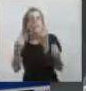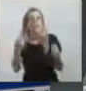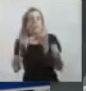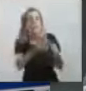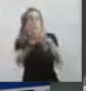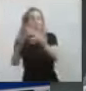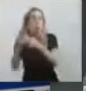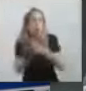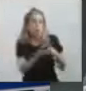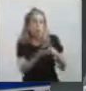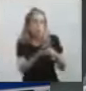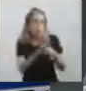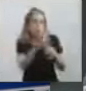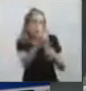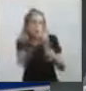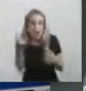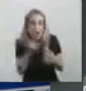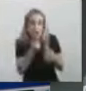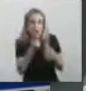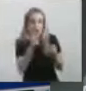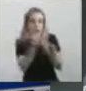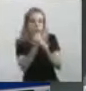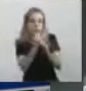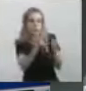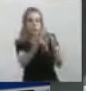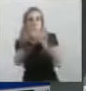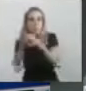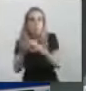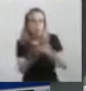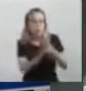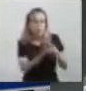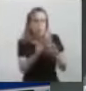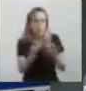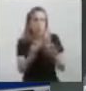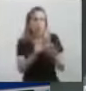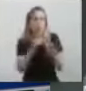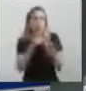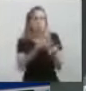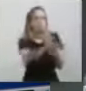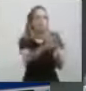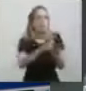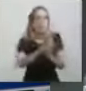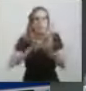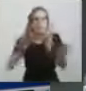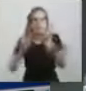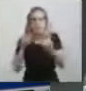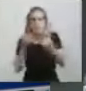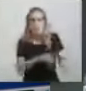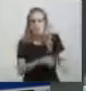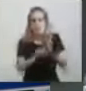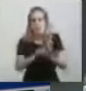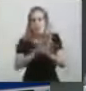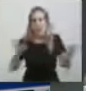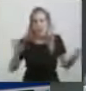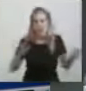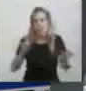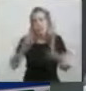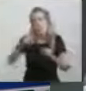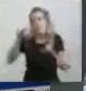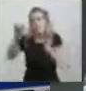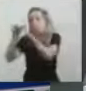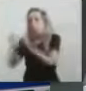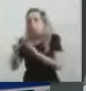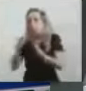lo que hay no queremos hacer lastres de nadie si usamos un lastre que tome en otro barco